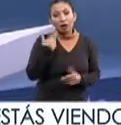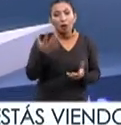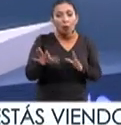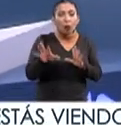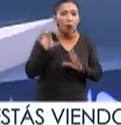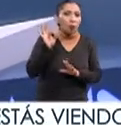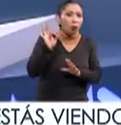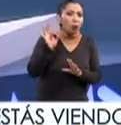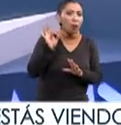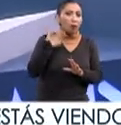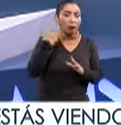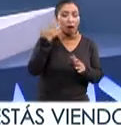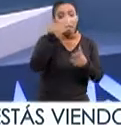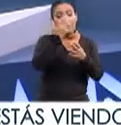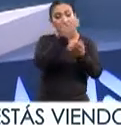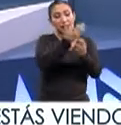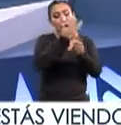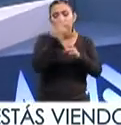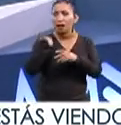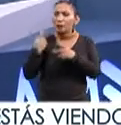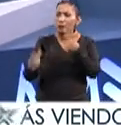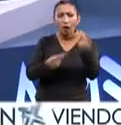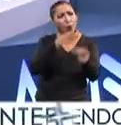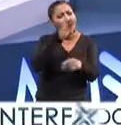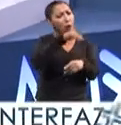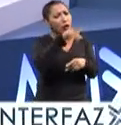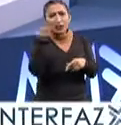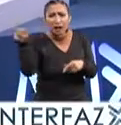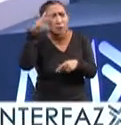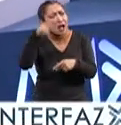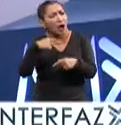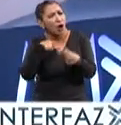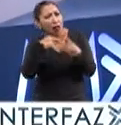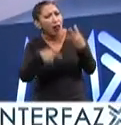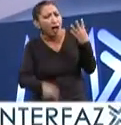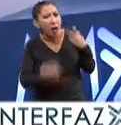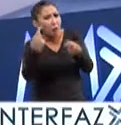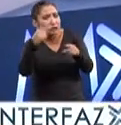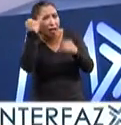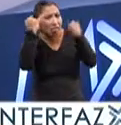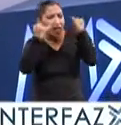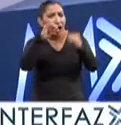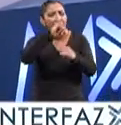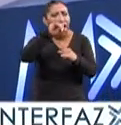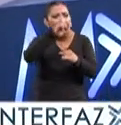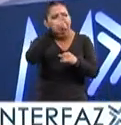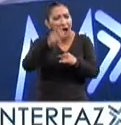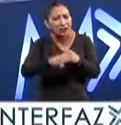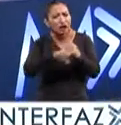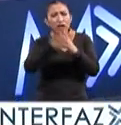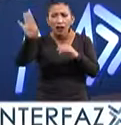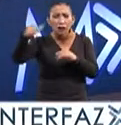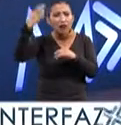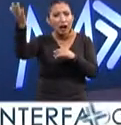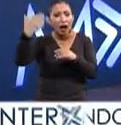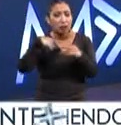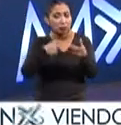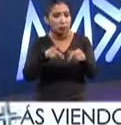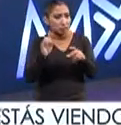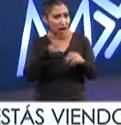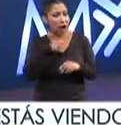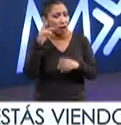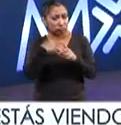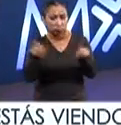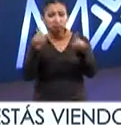gira o algo así a Estados Unidos y me preguntan mis amigos, ¿hay escena ahí en México? ¿Hay escena de música creativa, de jazz, de cosas fuera de lo comercial? Y digo, sí,